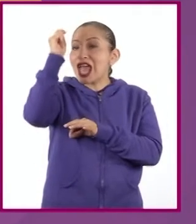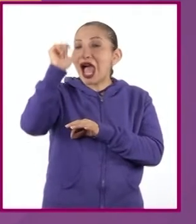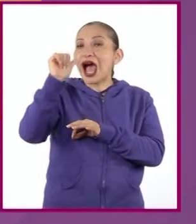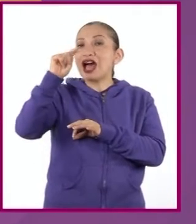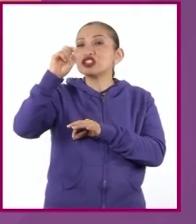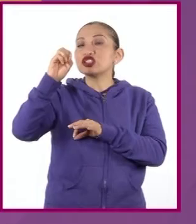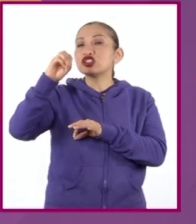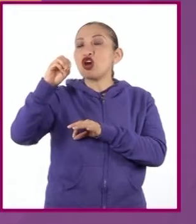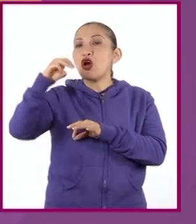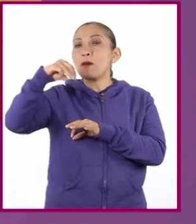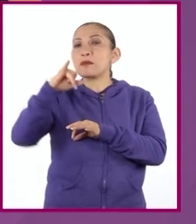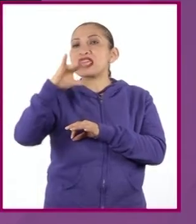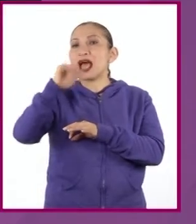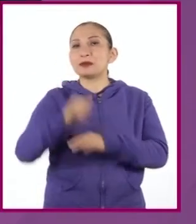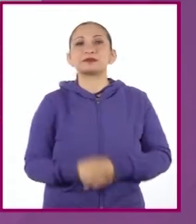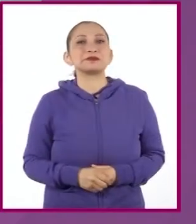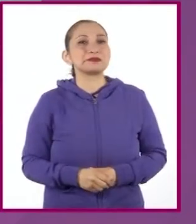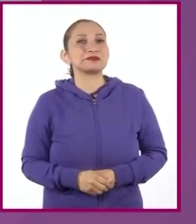atómica.